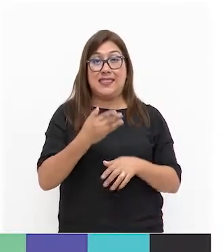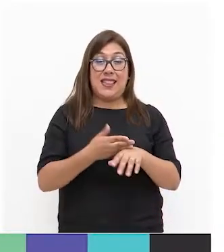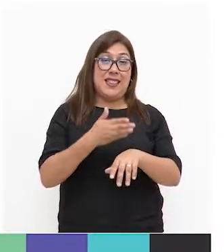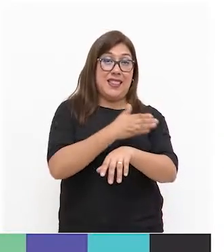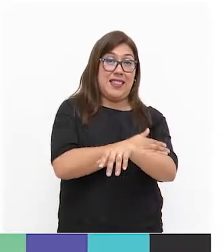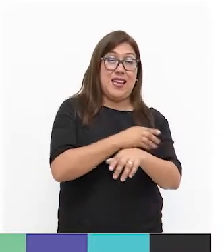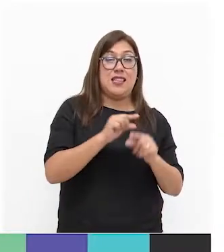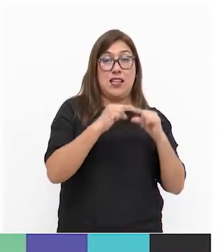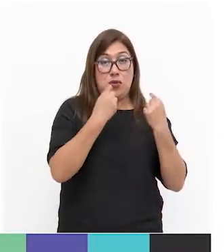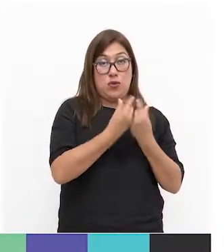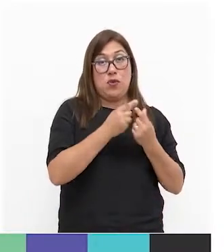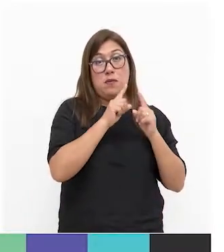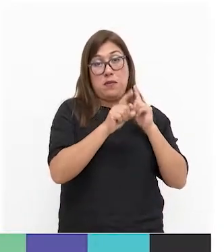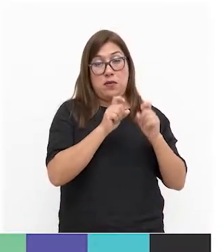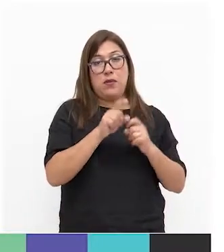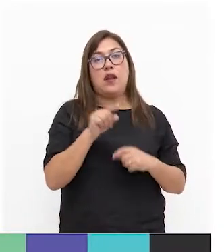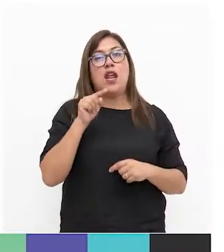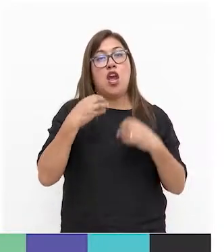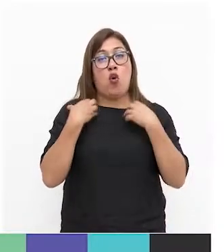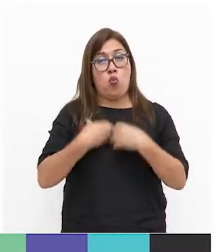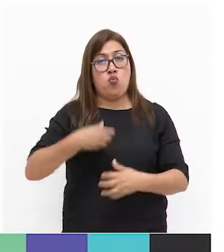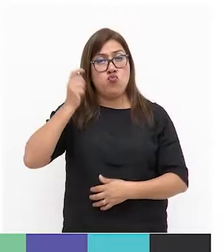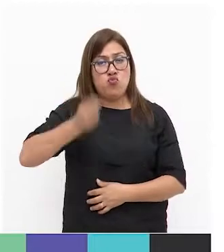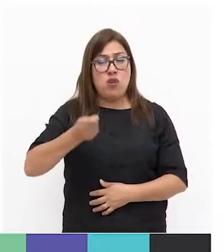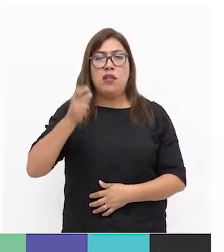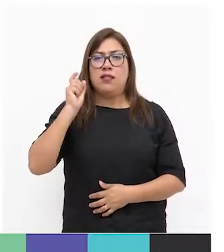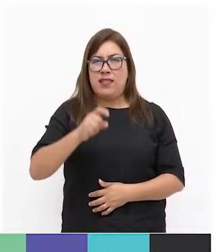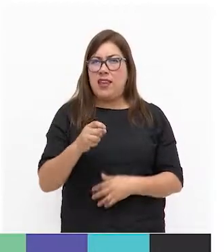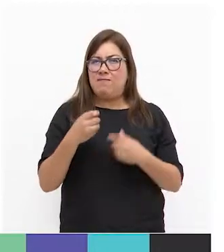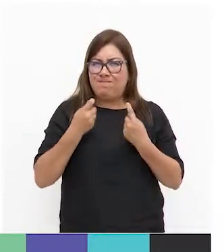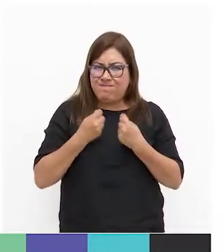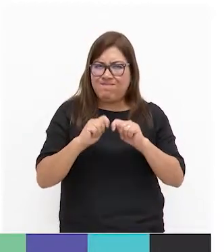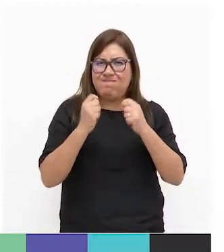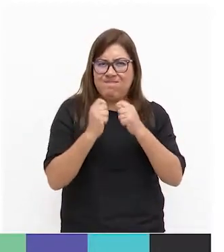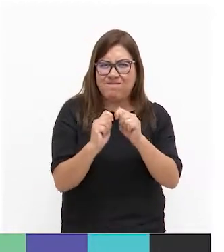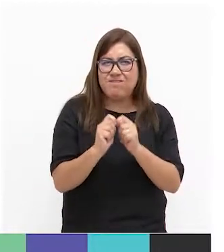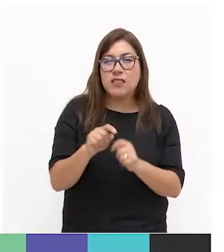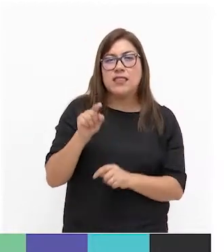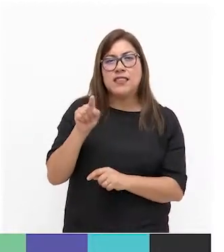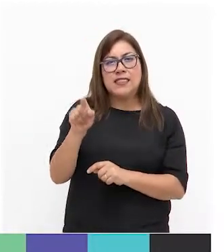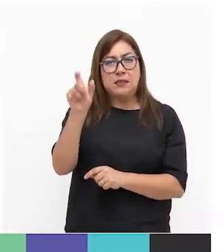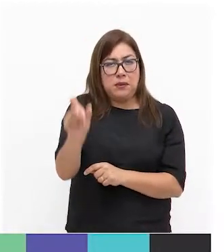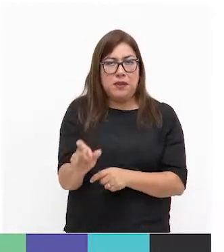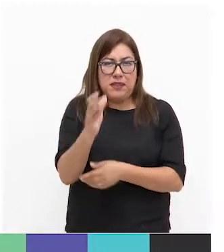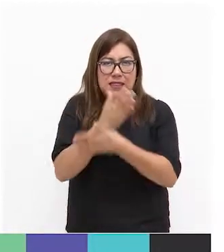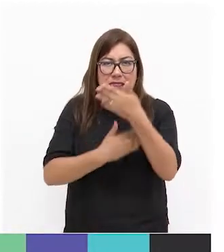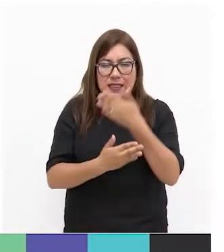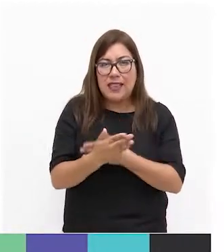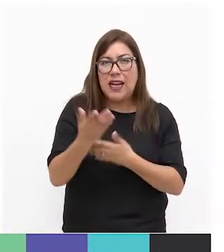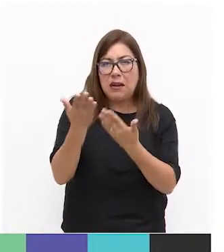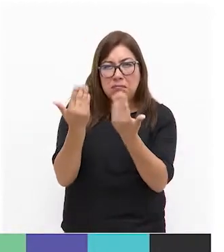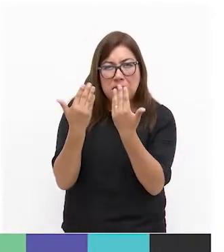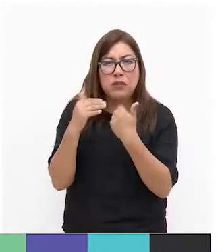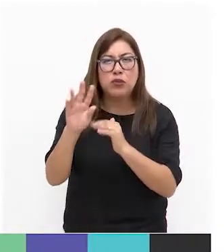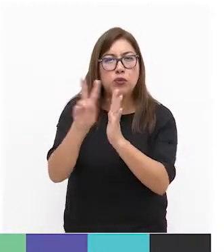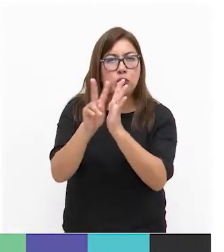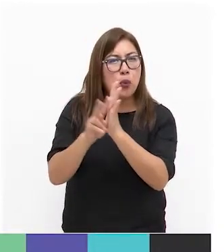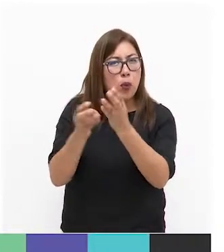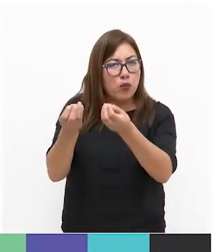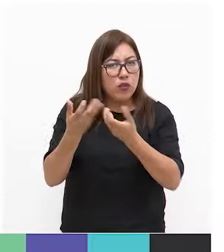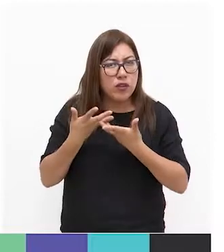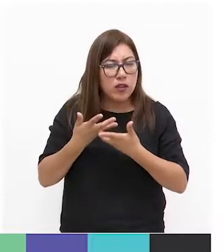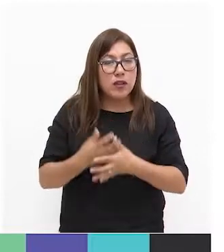anterior, el juez debe hacer su máximo esfuerzo para que la persona con discapacidad manifieste su